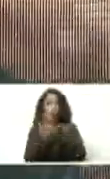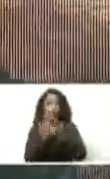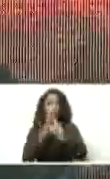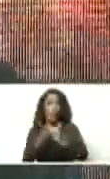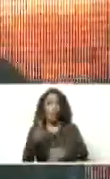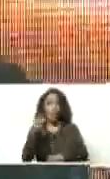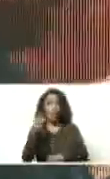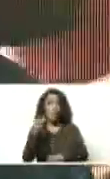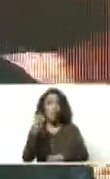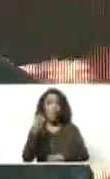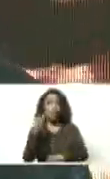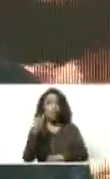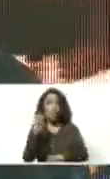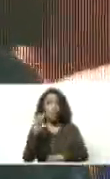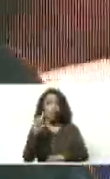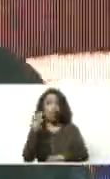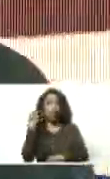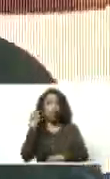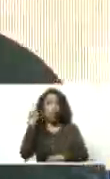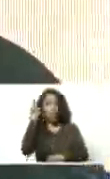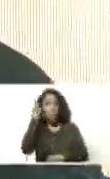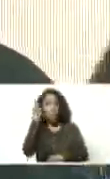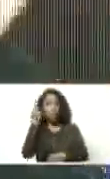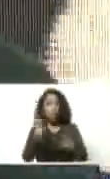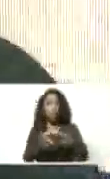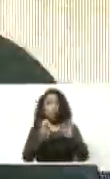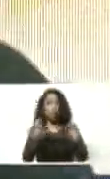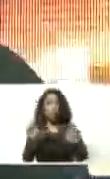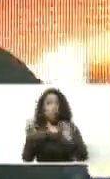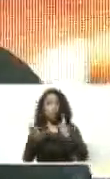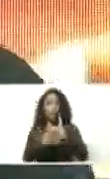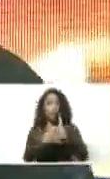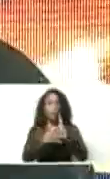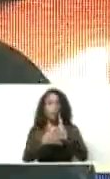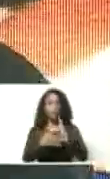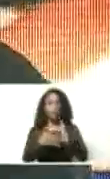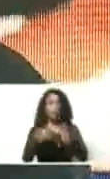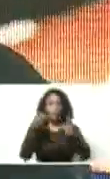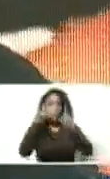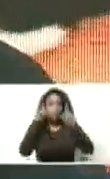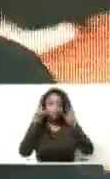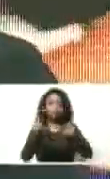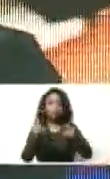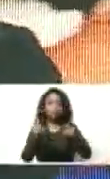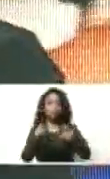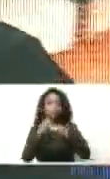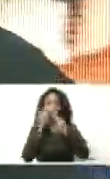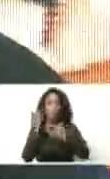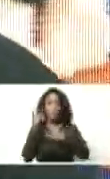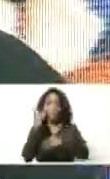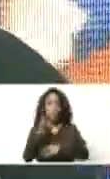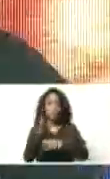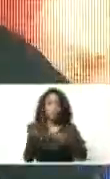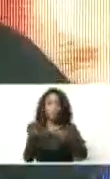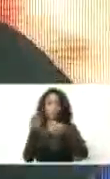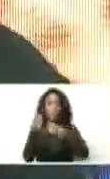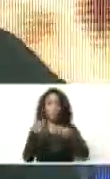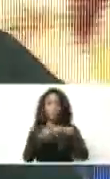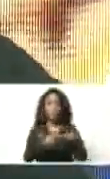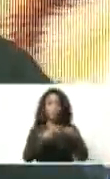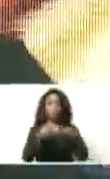Manuel Palacio Fajardo. Tú eres profesor. Profesor de educación técnica y profesional. Qué bueno. Precisamente usted me entregó el